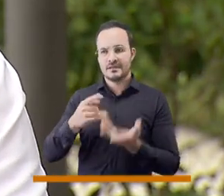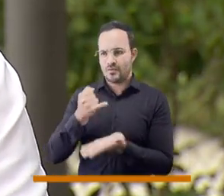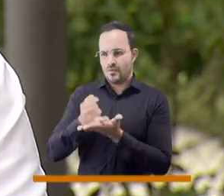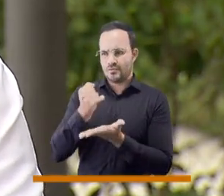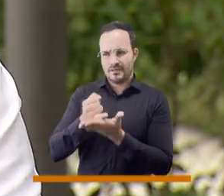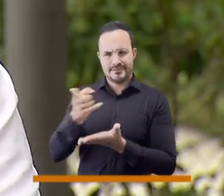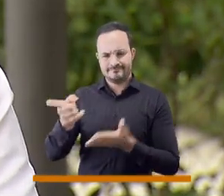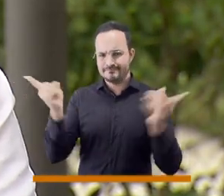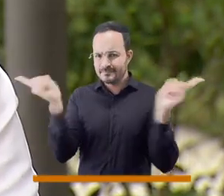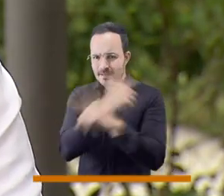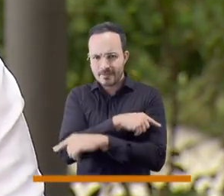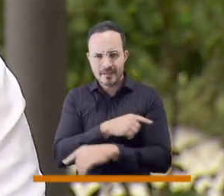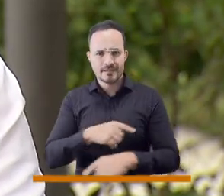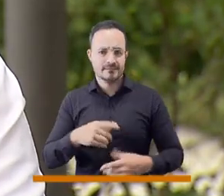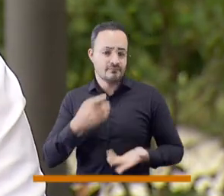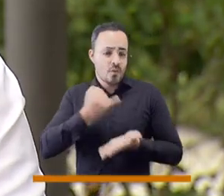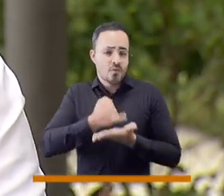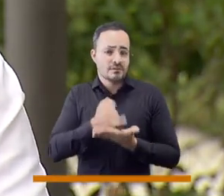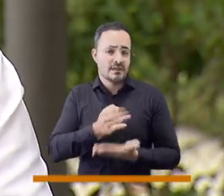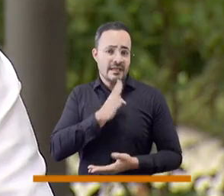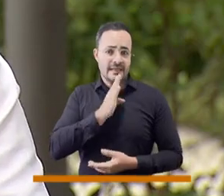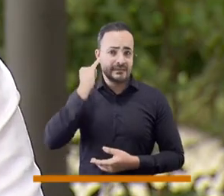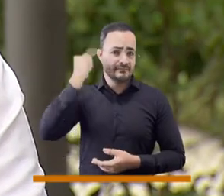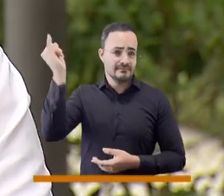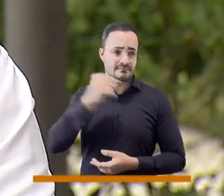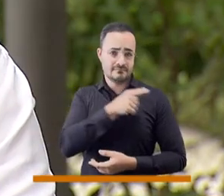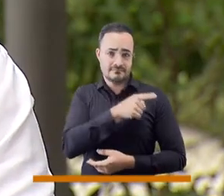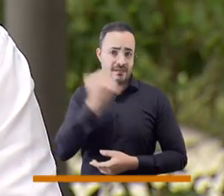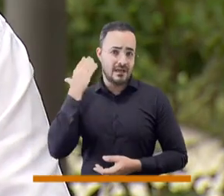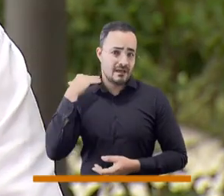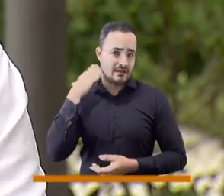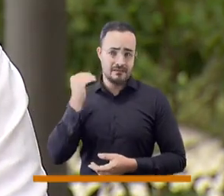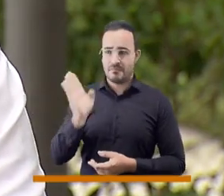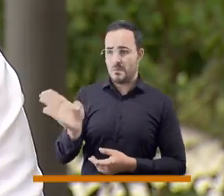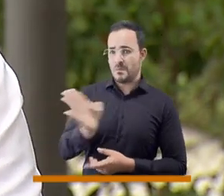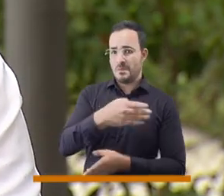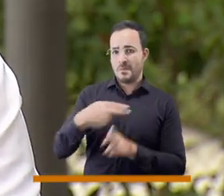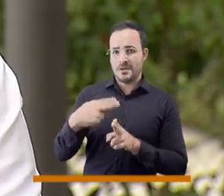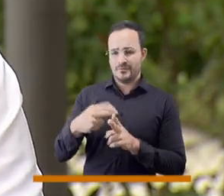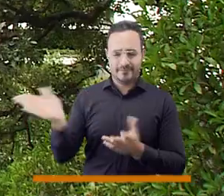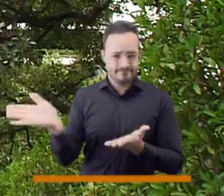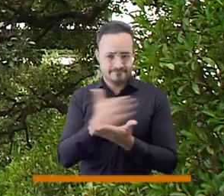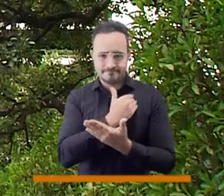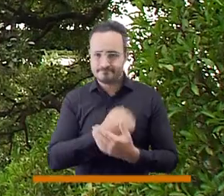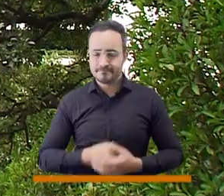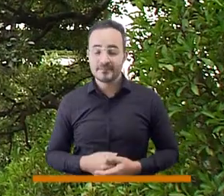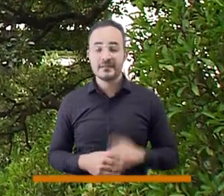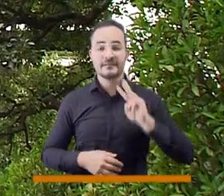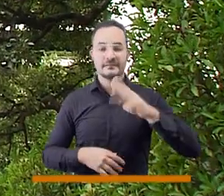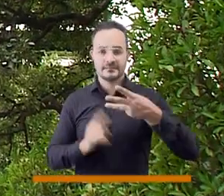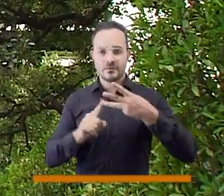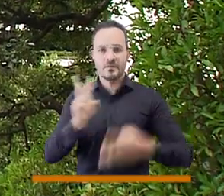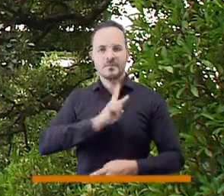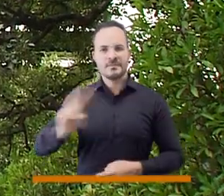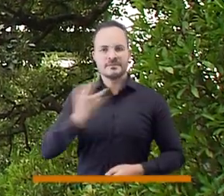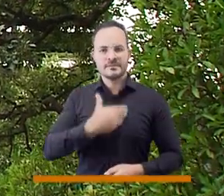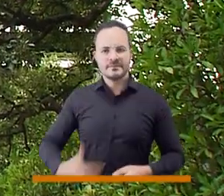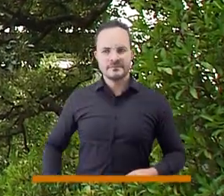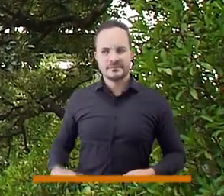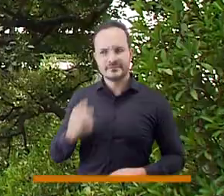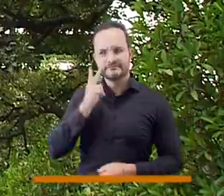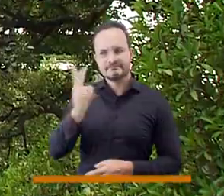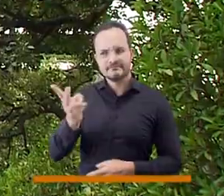junta directiva, que no es junta directiva, sino una junta notarial, porque la nombró absolutamente él. Tercero, tenemos que sacar todos